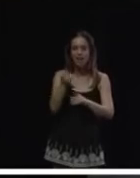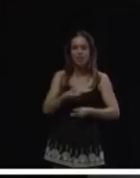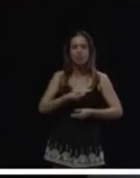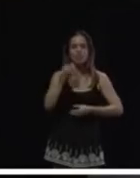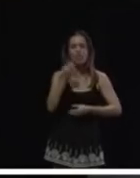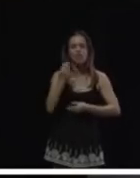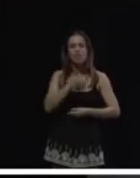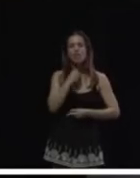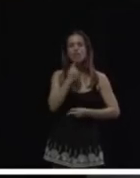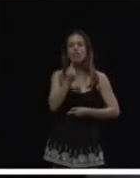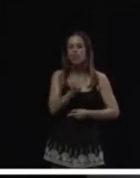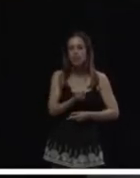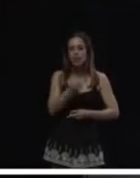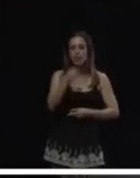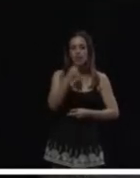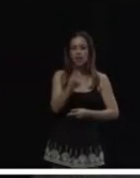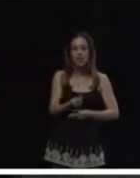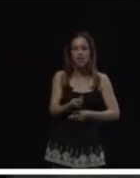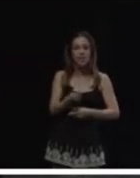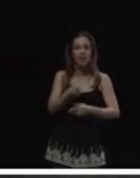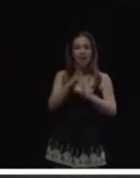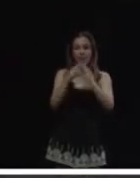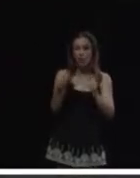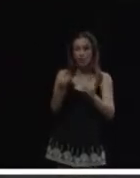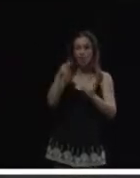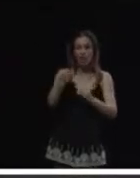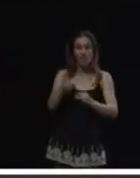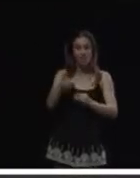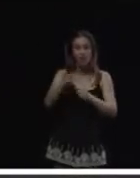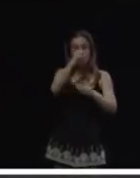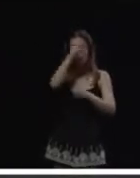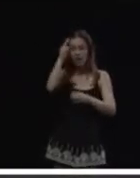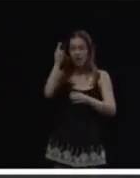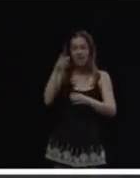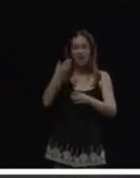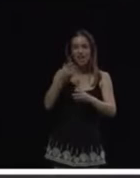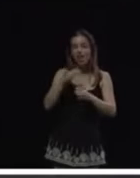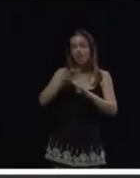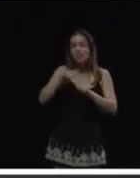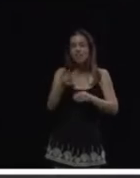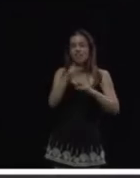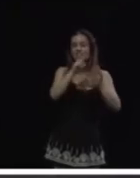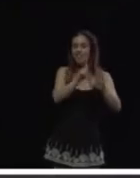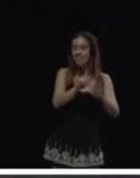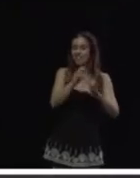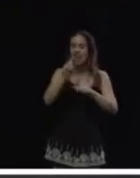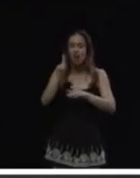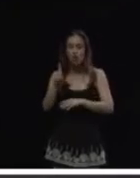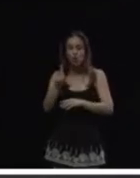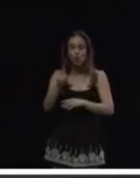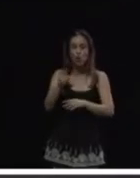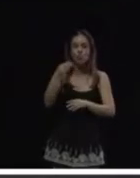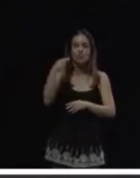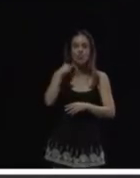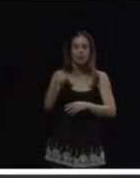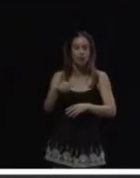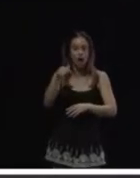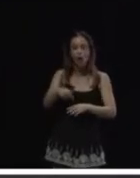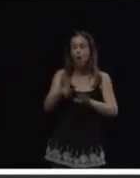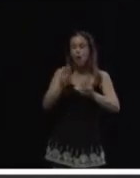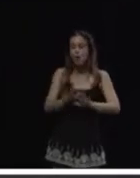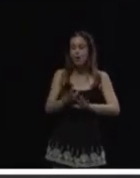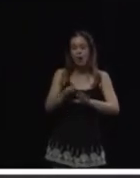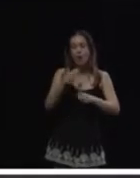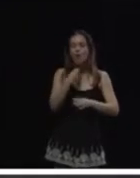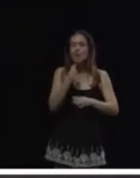Andalucía y que ha estado muda en Madrid, a pesar de los 61 diputados, pero ha tenido muy poca voz, estamos seguras, Yolanda, de que tú